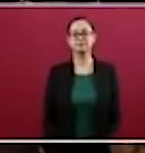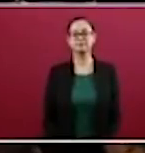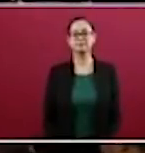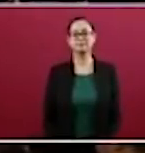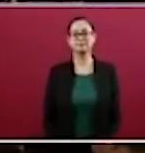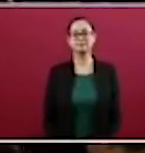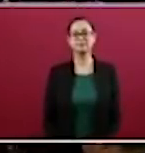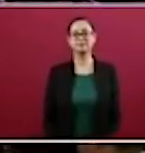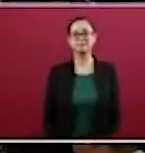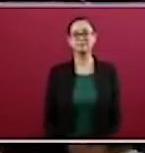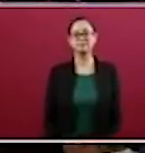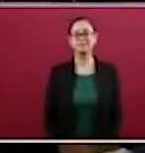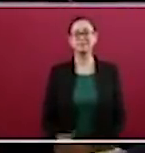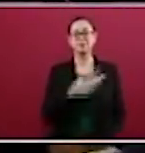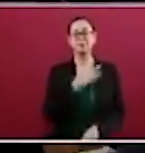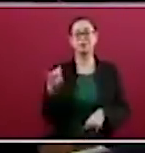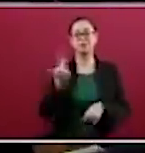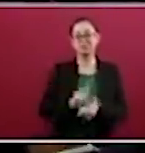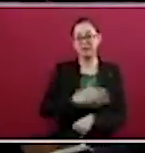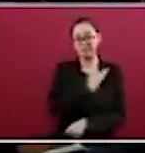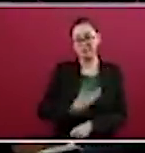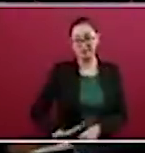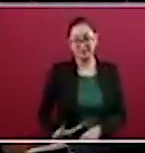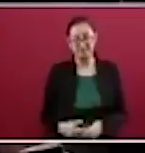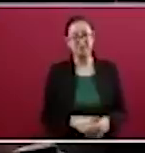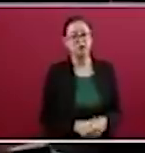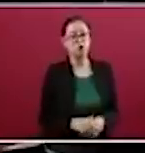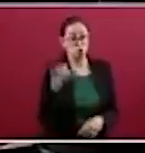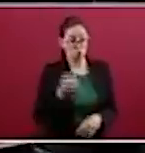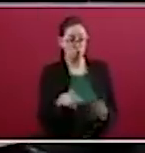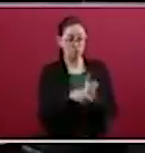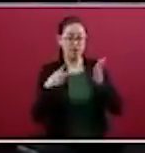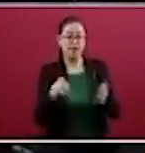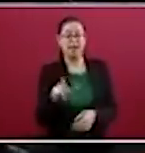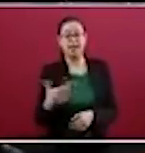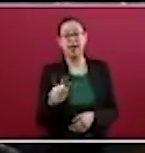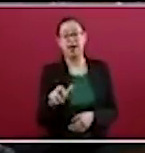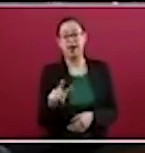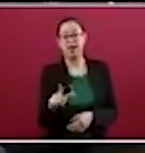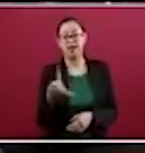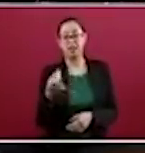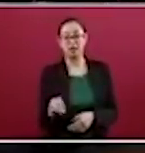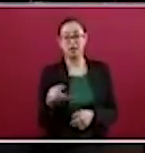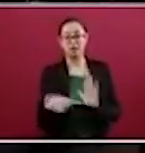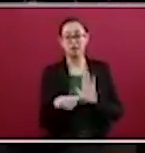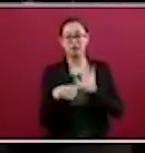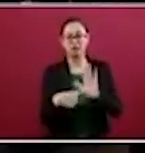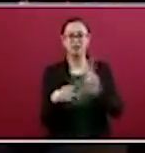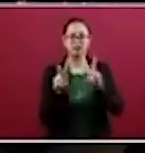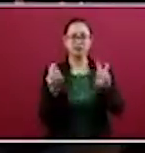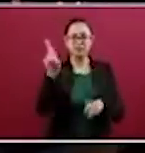Buenos días, presidente. Hoy publicamos en el Heraldo de México una entrevista con Juan